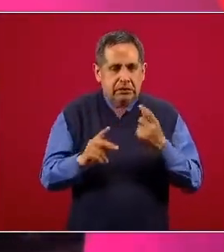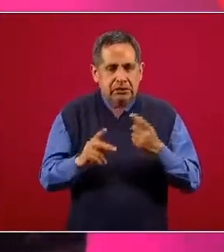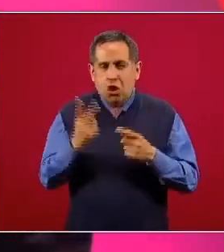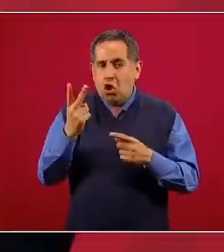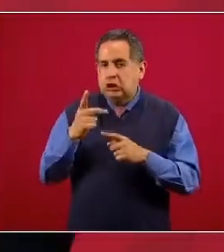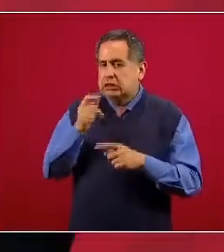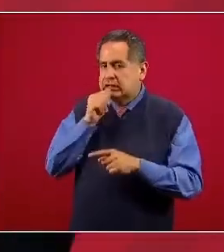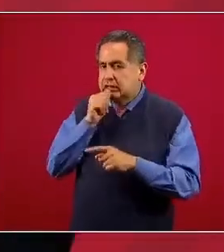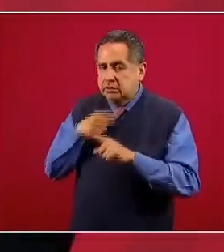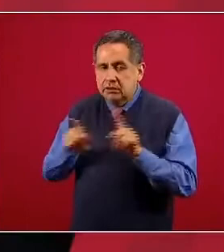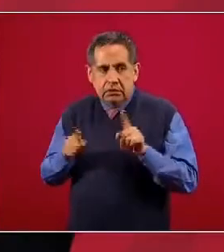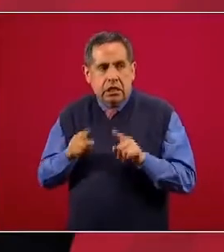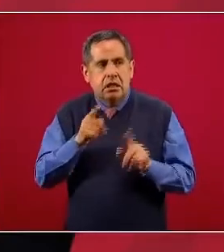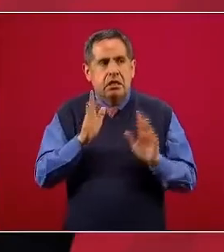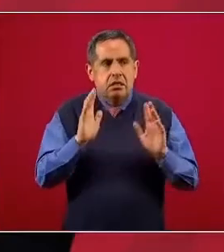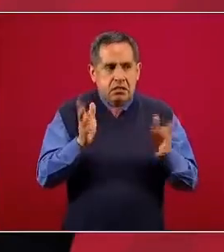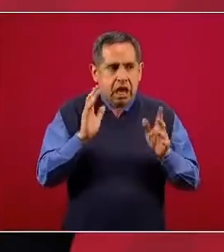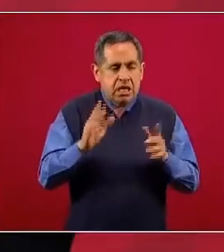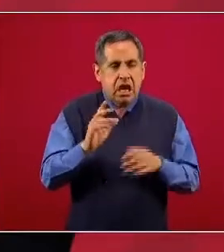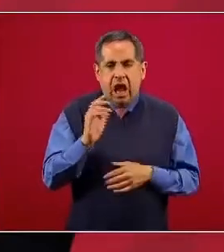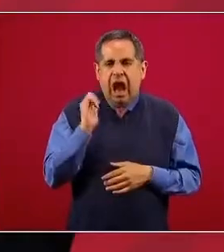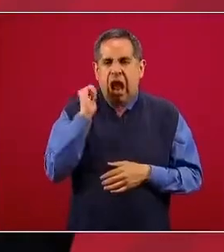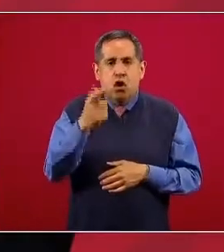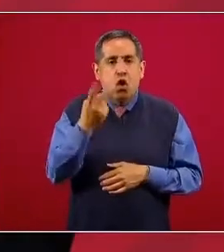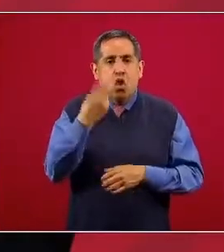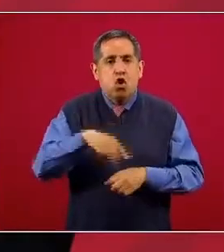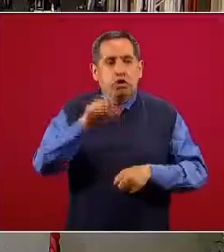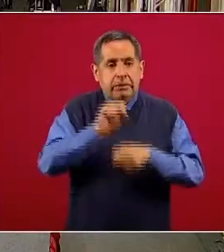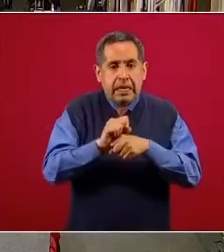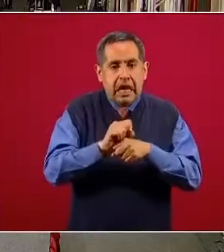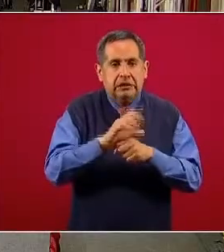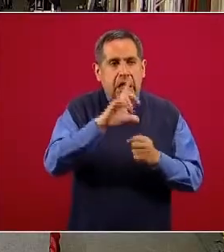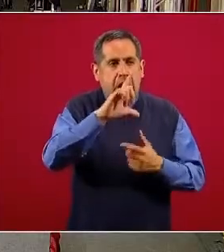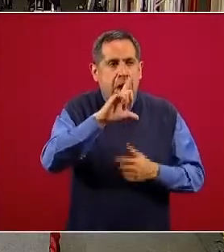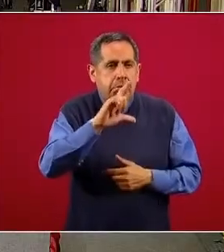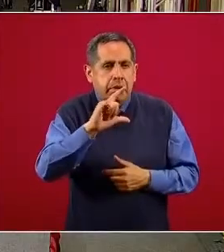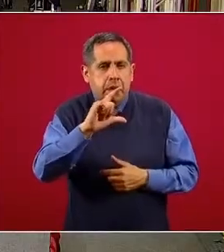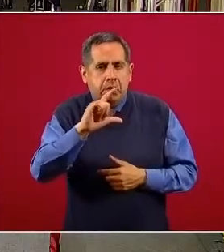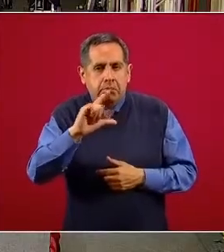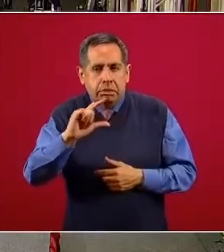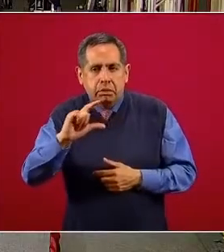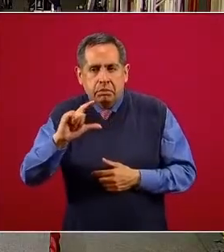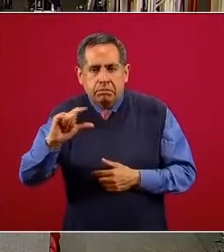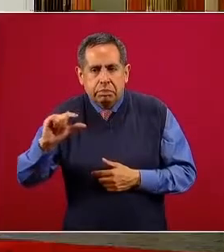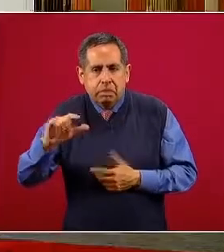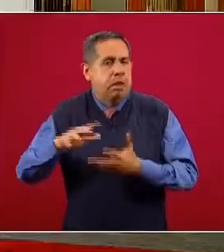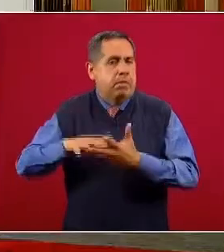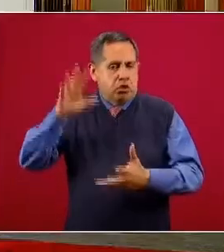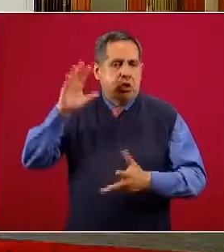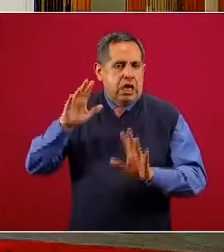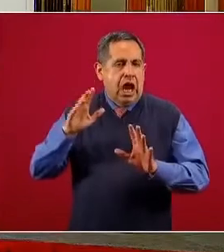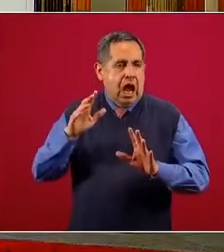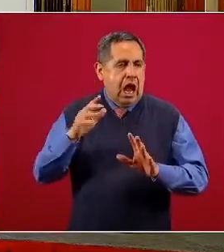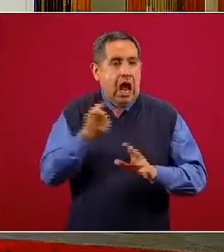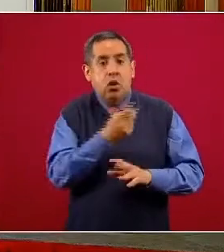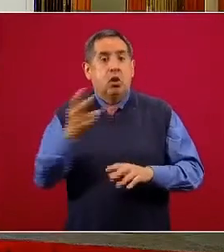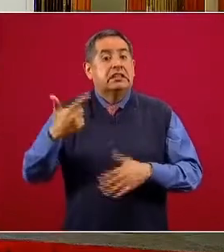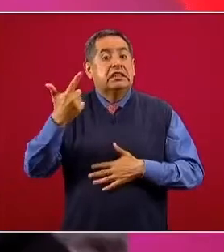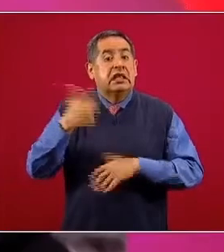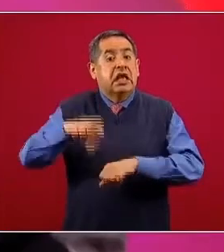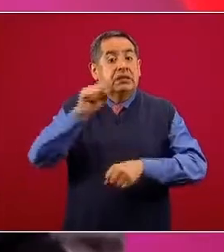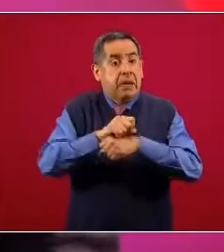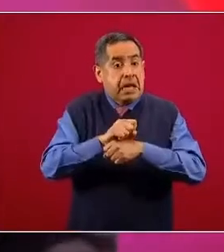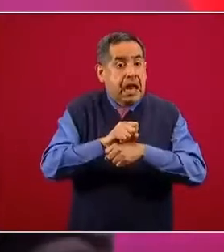2, en donde tenemos al menos 2 semanas continuas de reducción, en la mayoría más de 7 semanas continuas